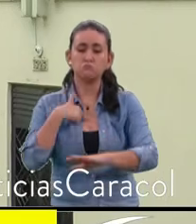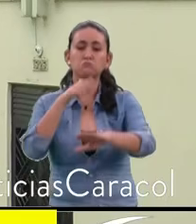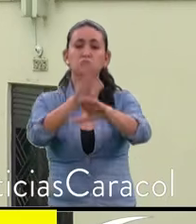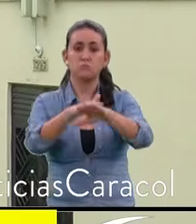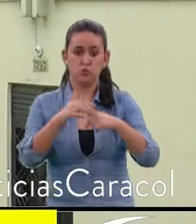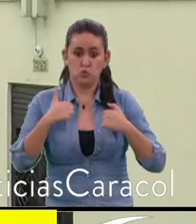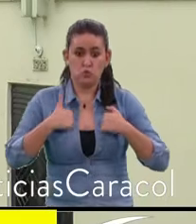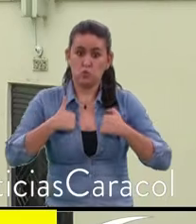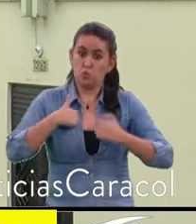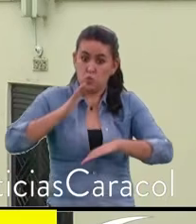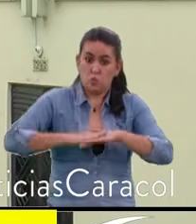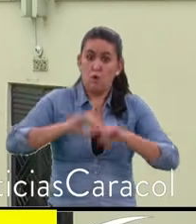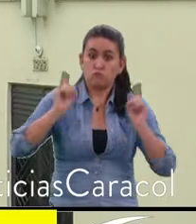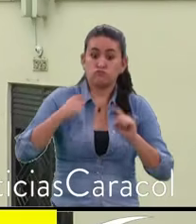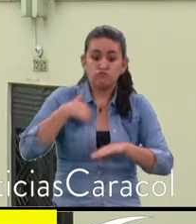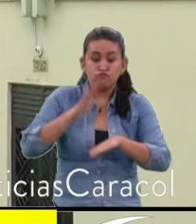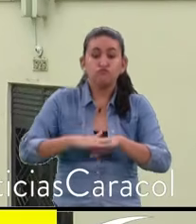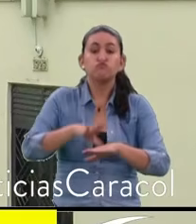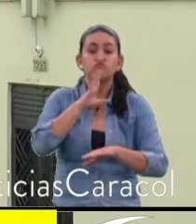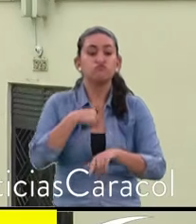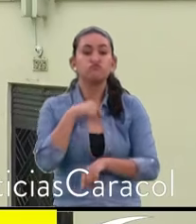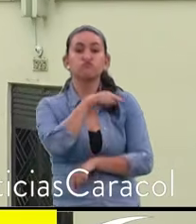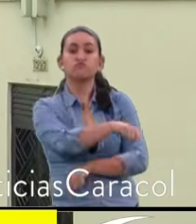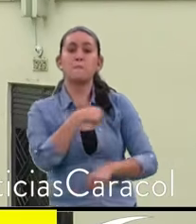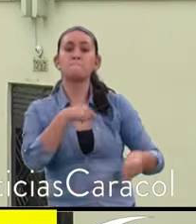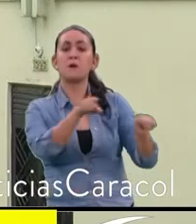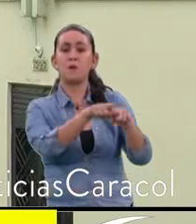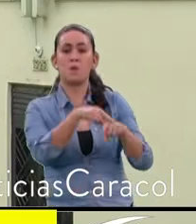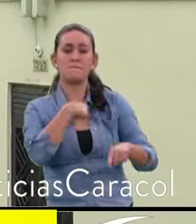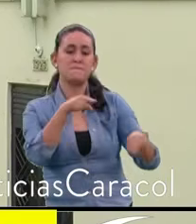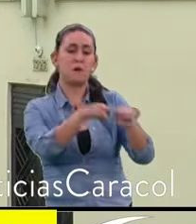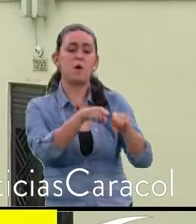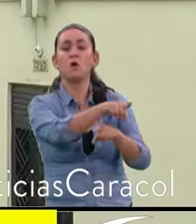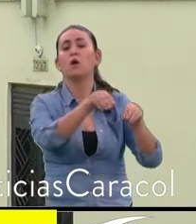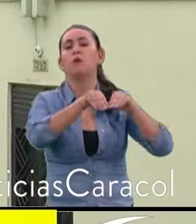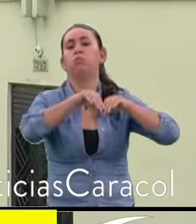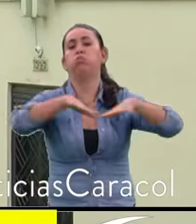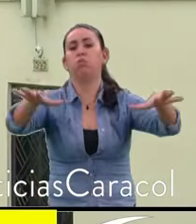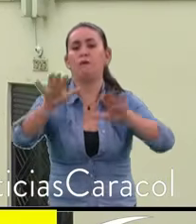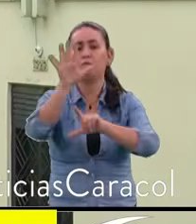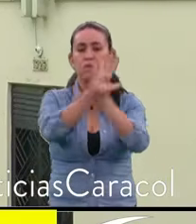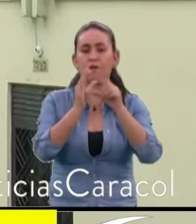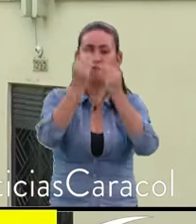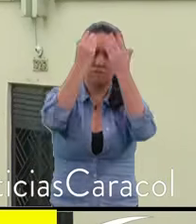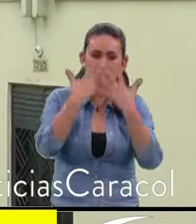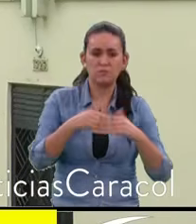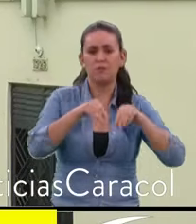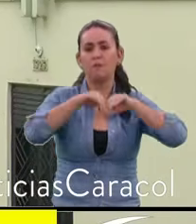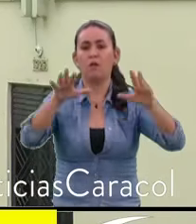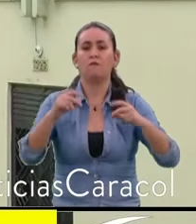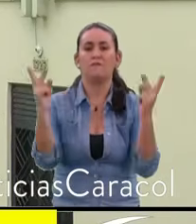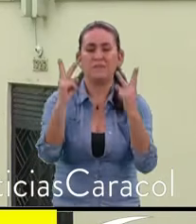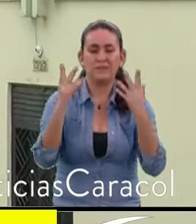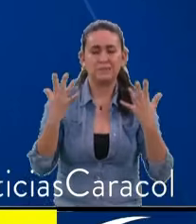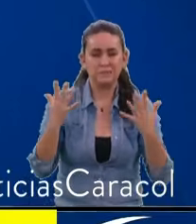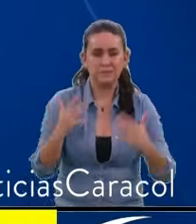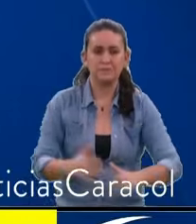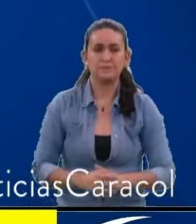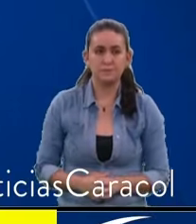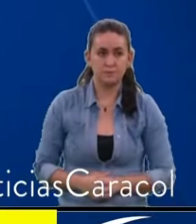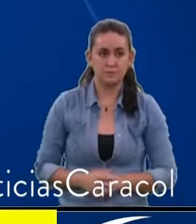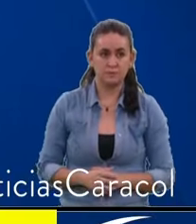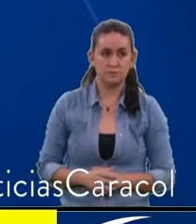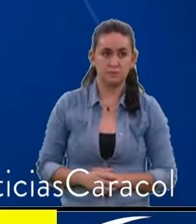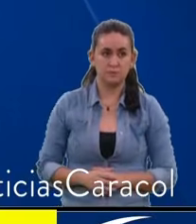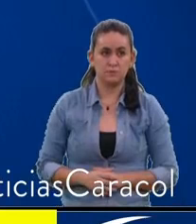ella no tenía la culpa, que quien tenía la culpa era el hermano por haber publicado el video a través de redes sociales.